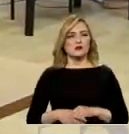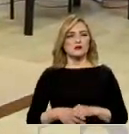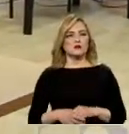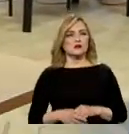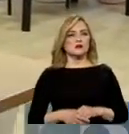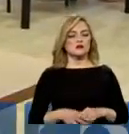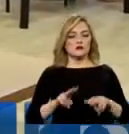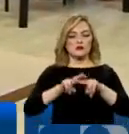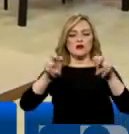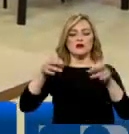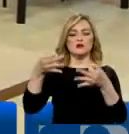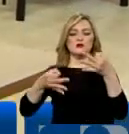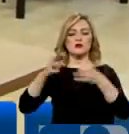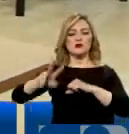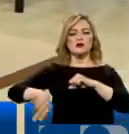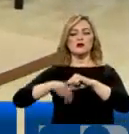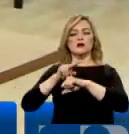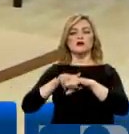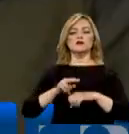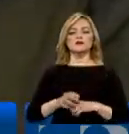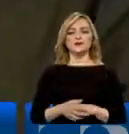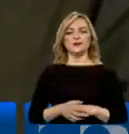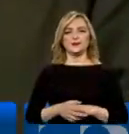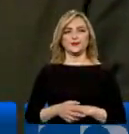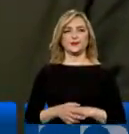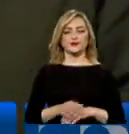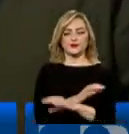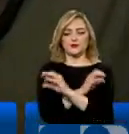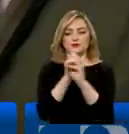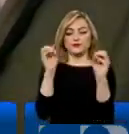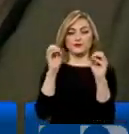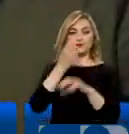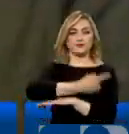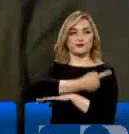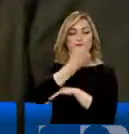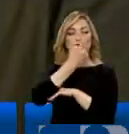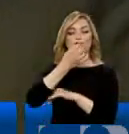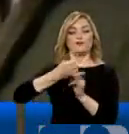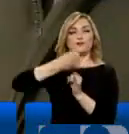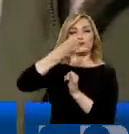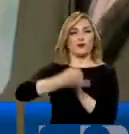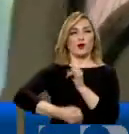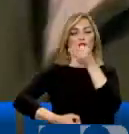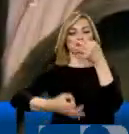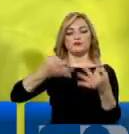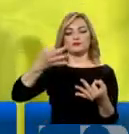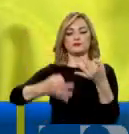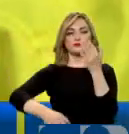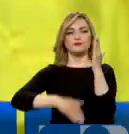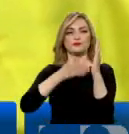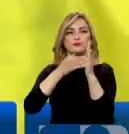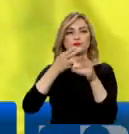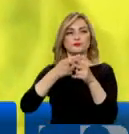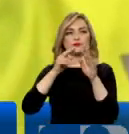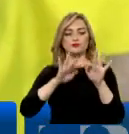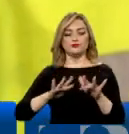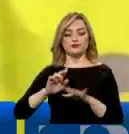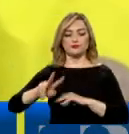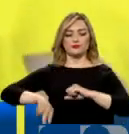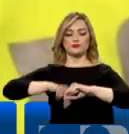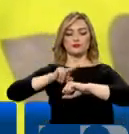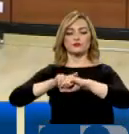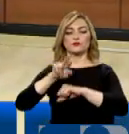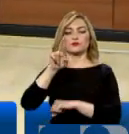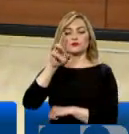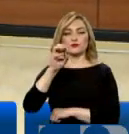La sala de la Corte Nacional de Justicia permaneció vacía durante el día decisivo dentro del juicio en contra del exsecretario nacional de Inteligencia,